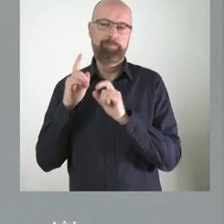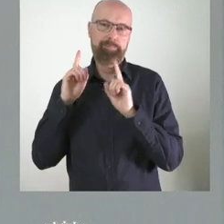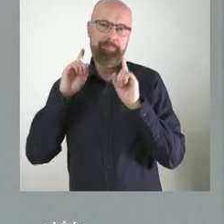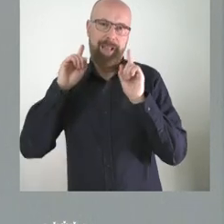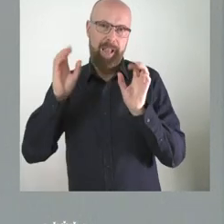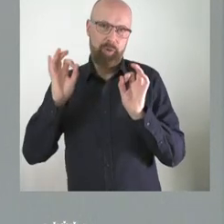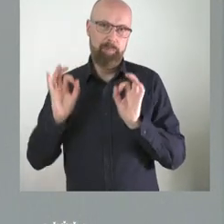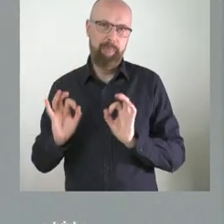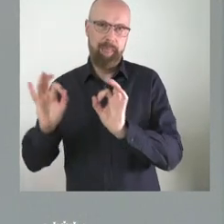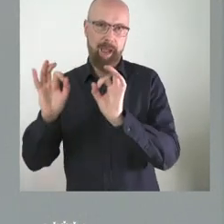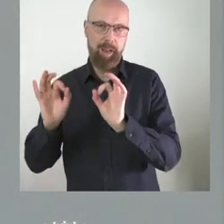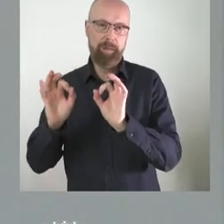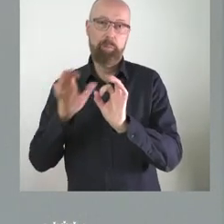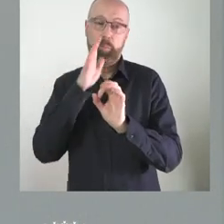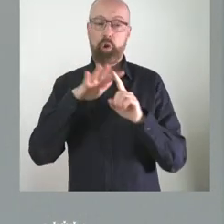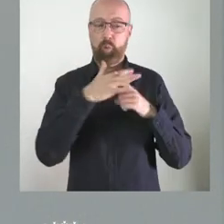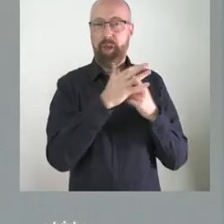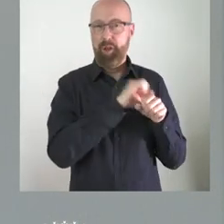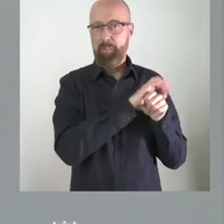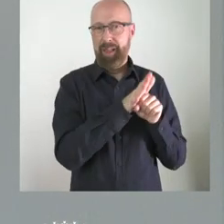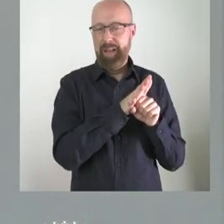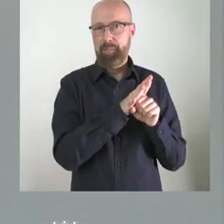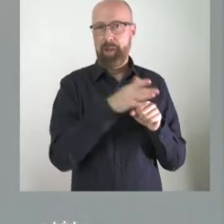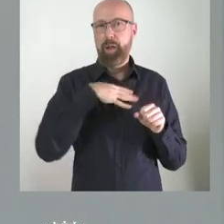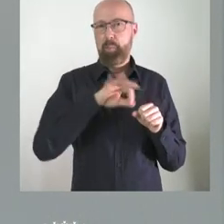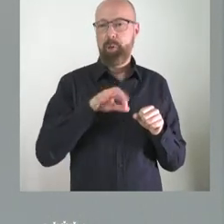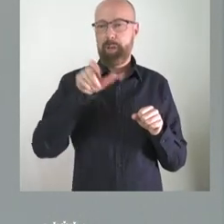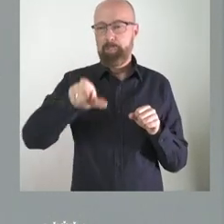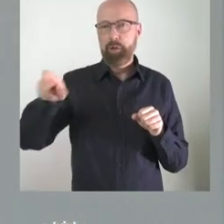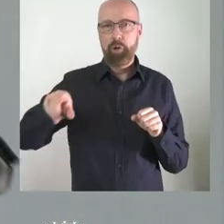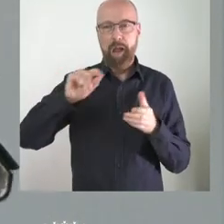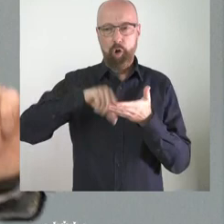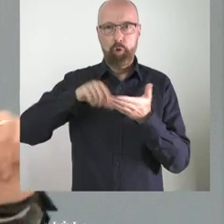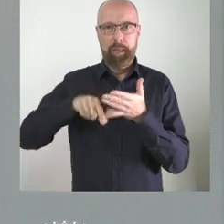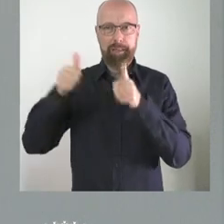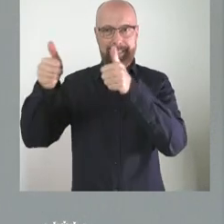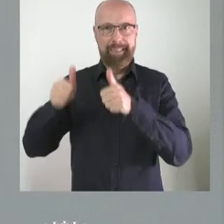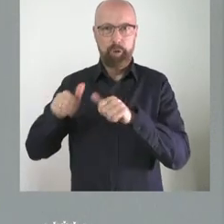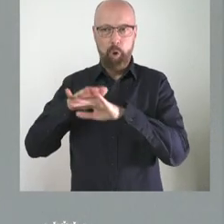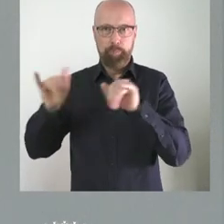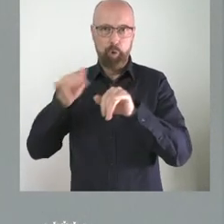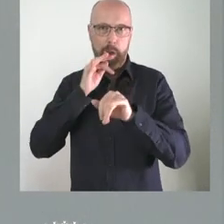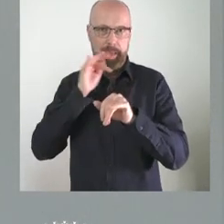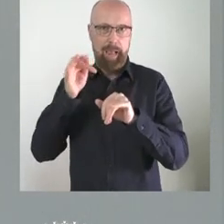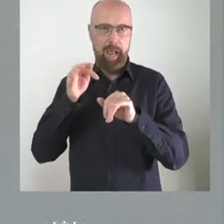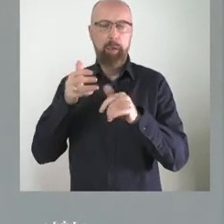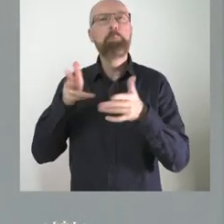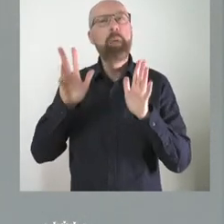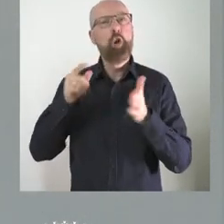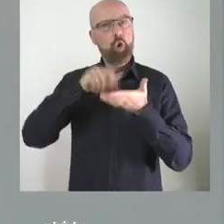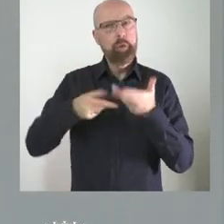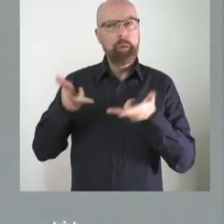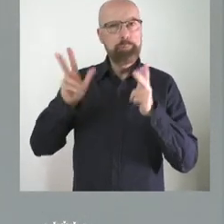permitía la situación de la pandemia de coratar personal que no tuviera todavía homologado el título de especialista pues había estado dos años